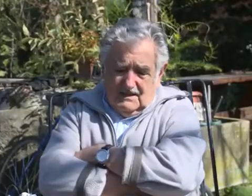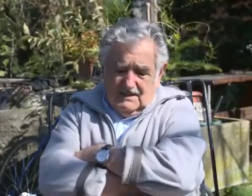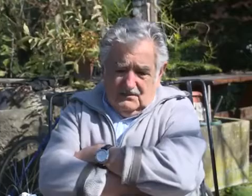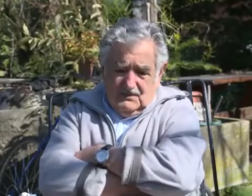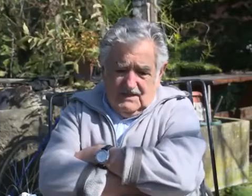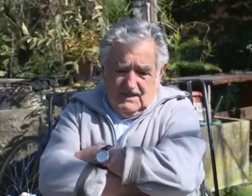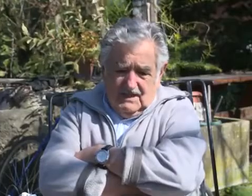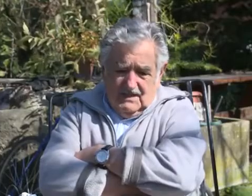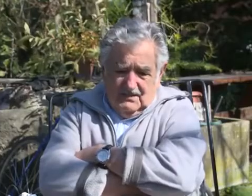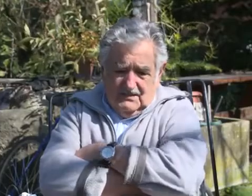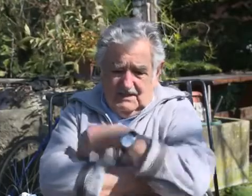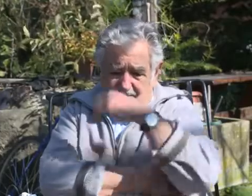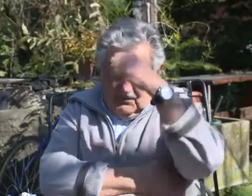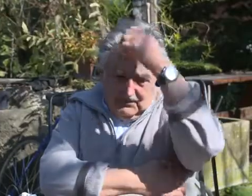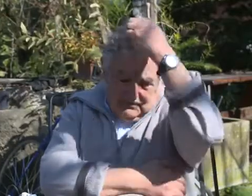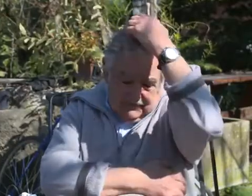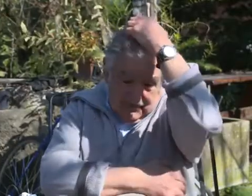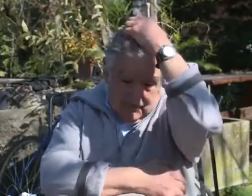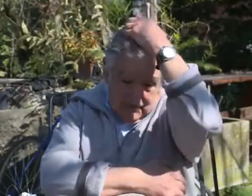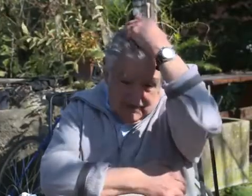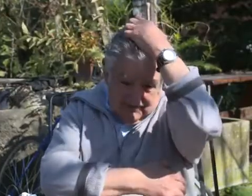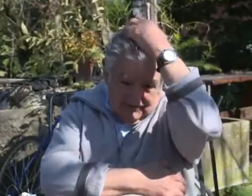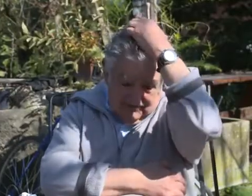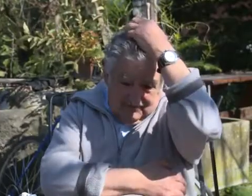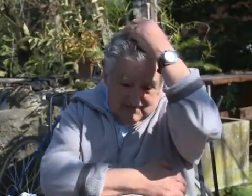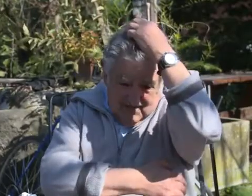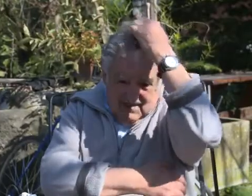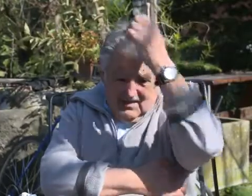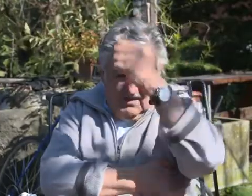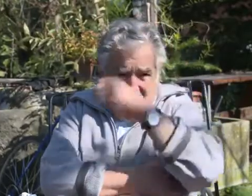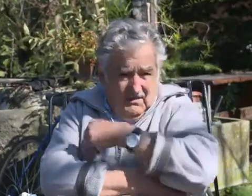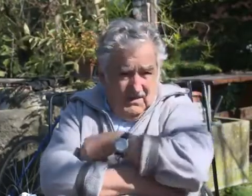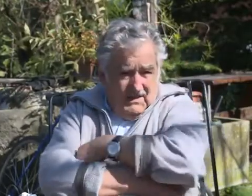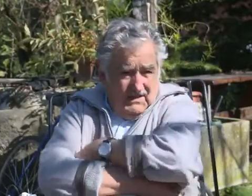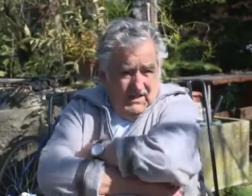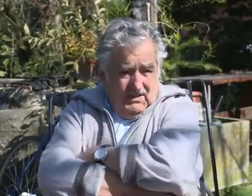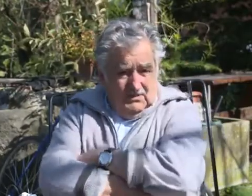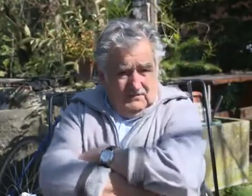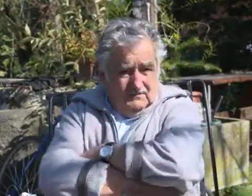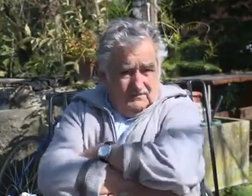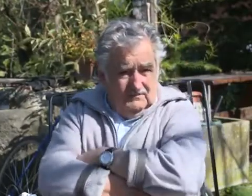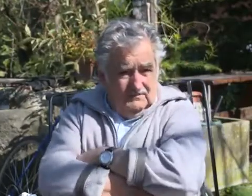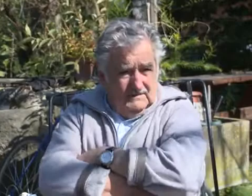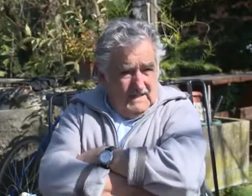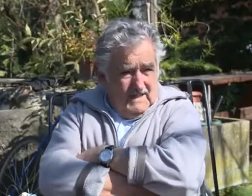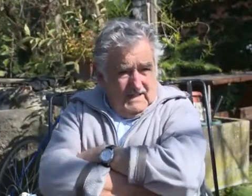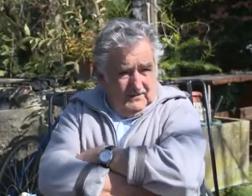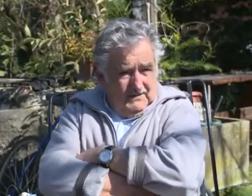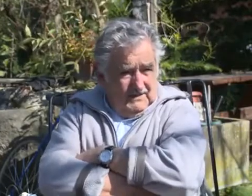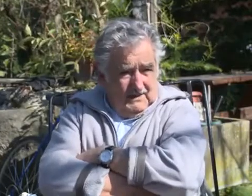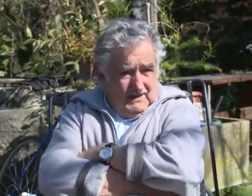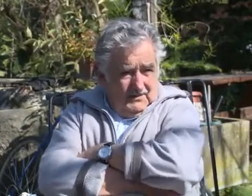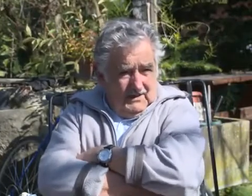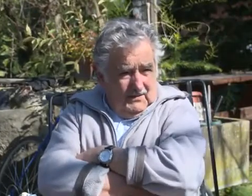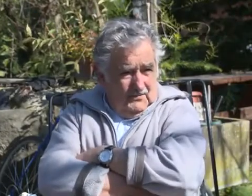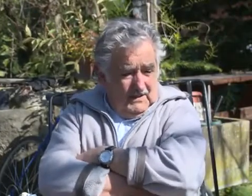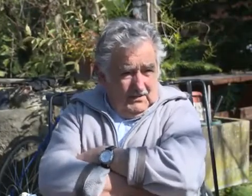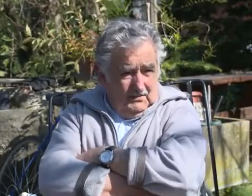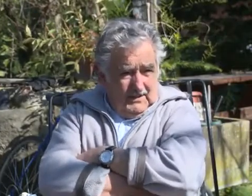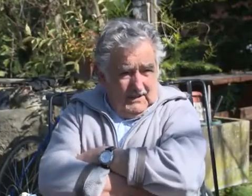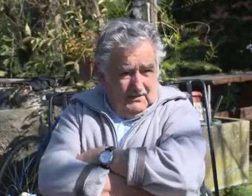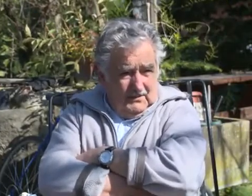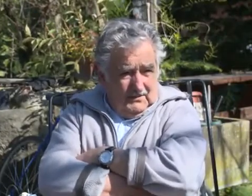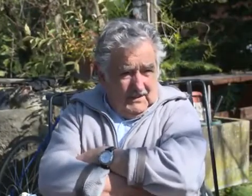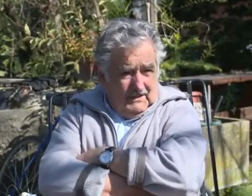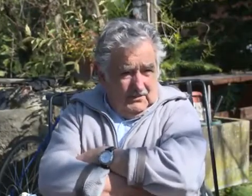Teníamos una chacrita muy chiquita, vendíamos flores, iba al liceo, a veces tenía que pedirle un